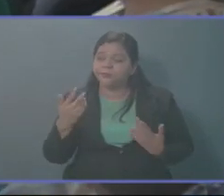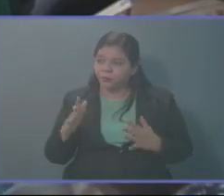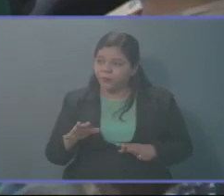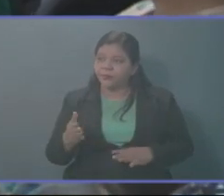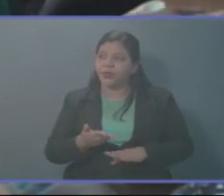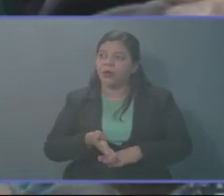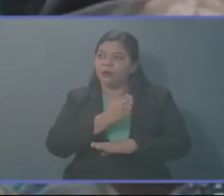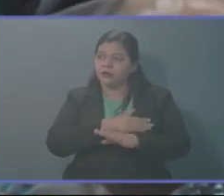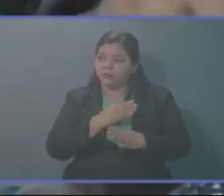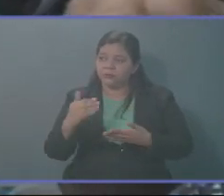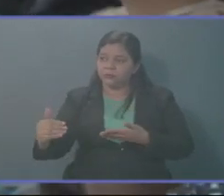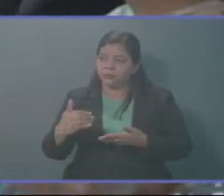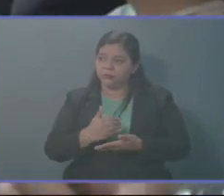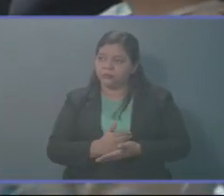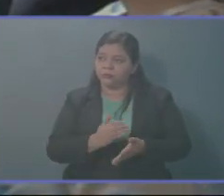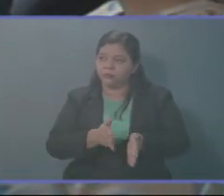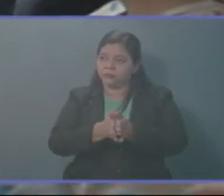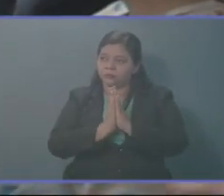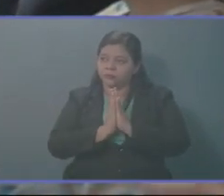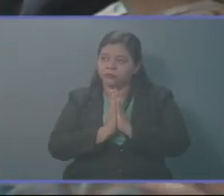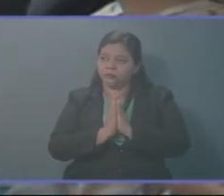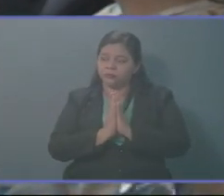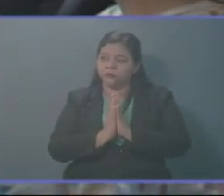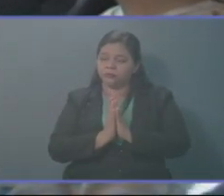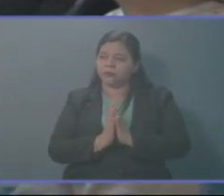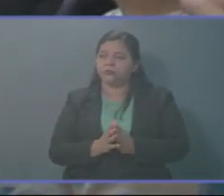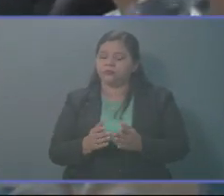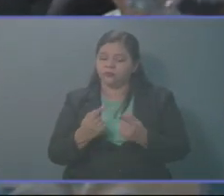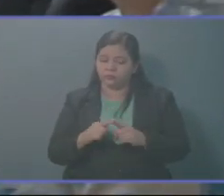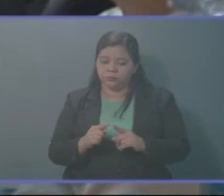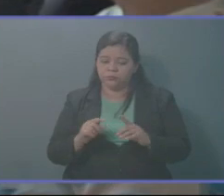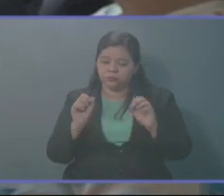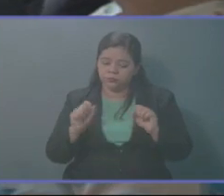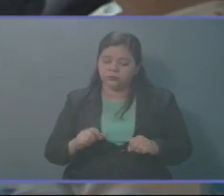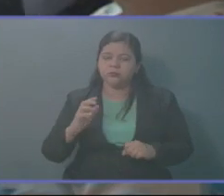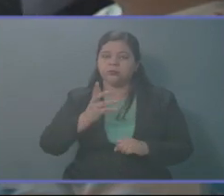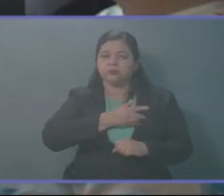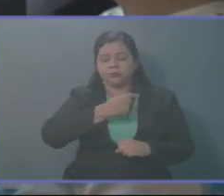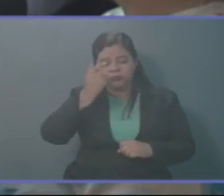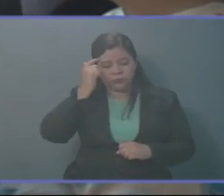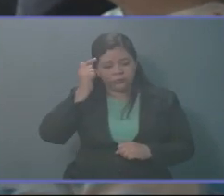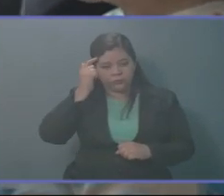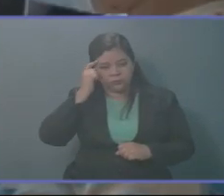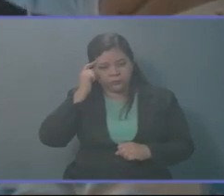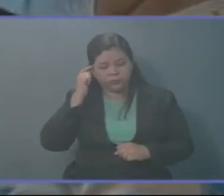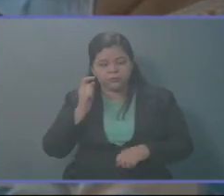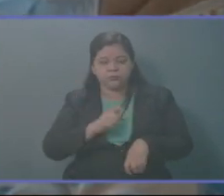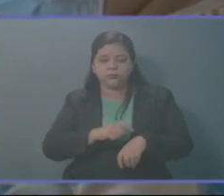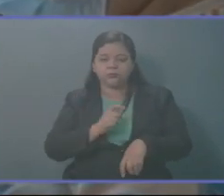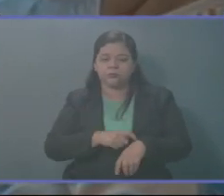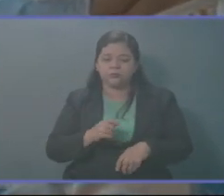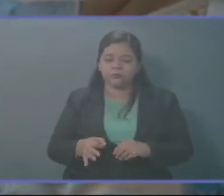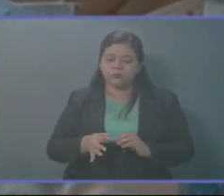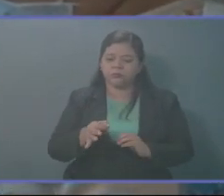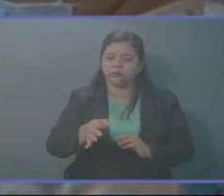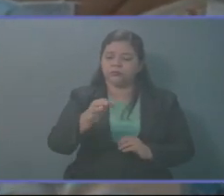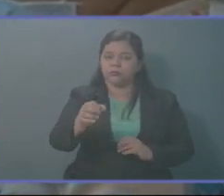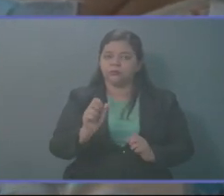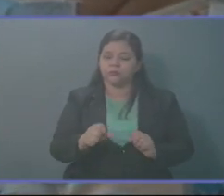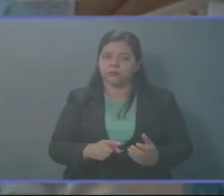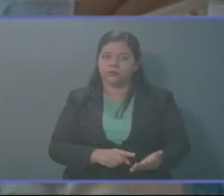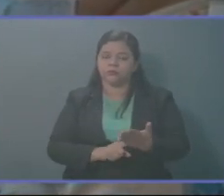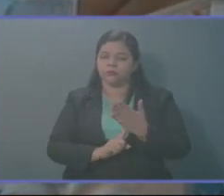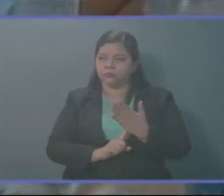varias ocasiones a solicitarnos que consideráramos estas prórrogas para la presentación